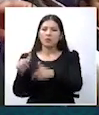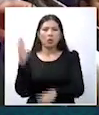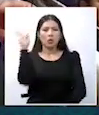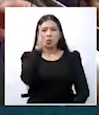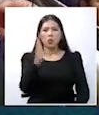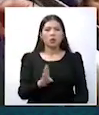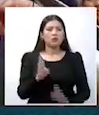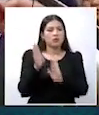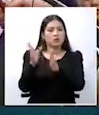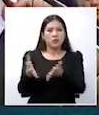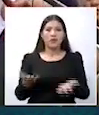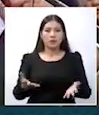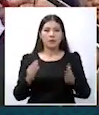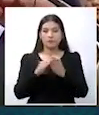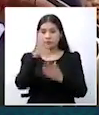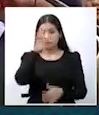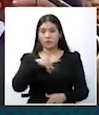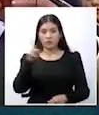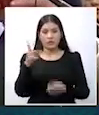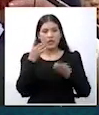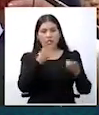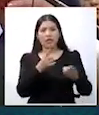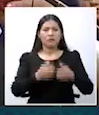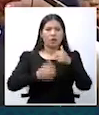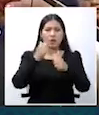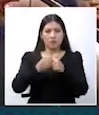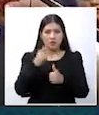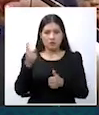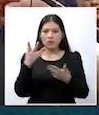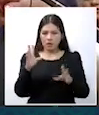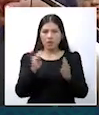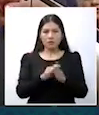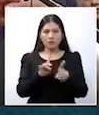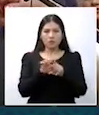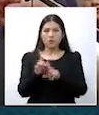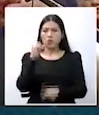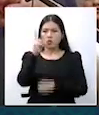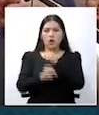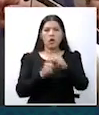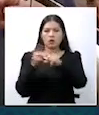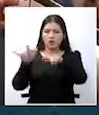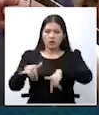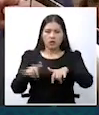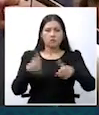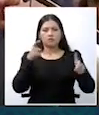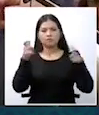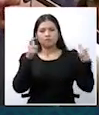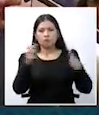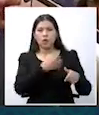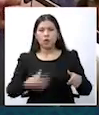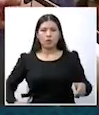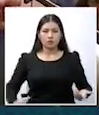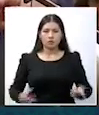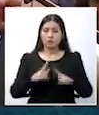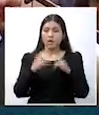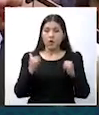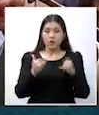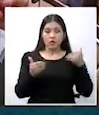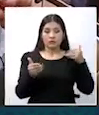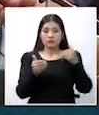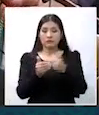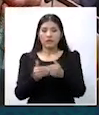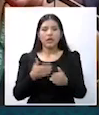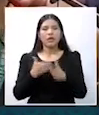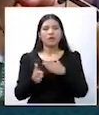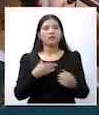El señor Esbonco prácticamente ha fungido como gobernador más de un año y no ha hecho nada. Hoy en su aspiración y